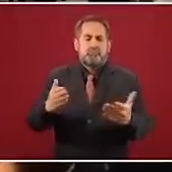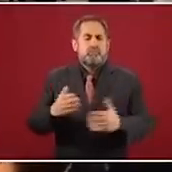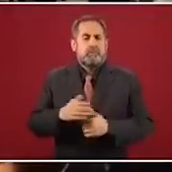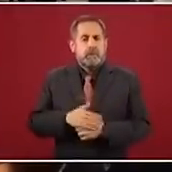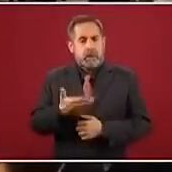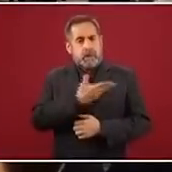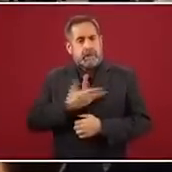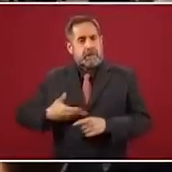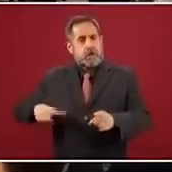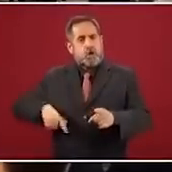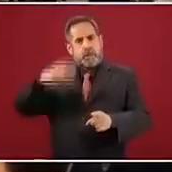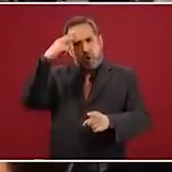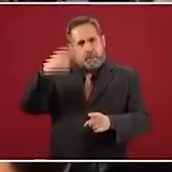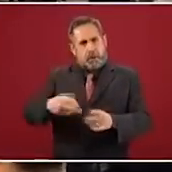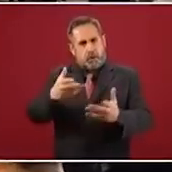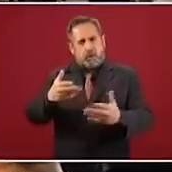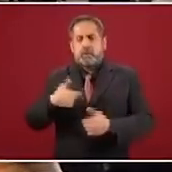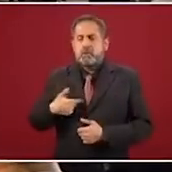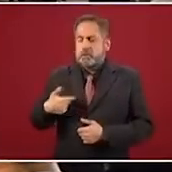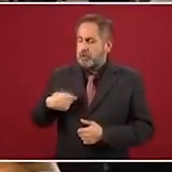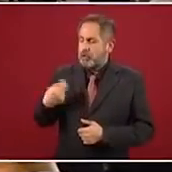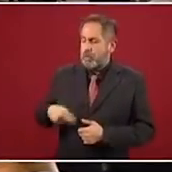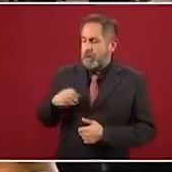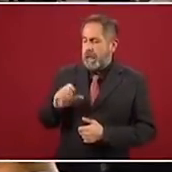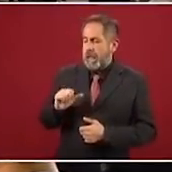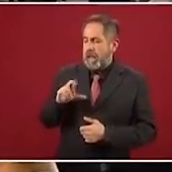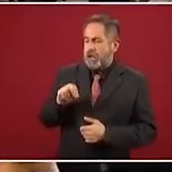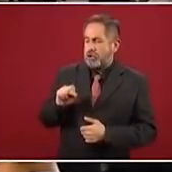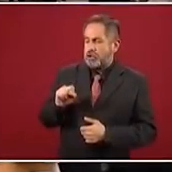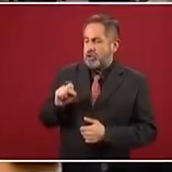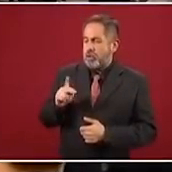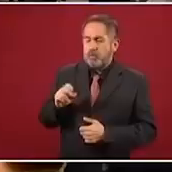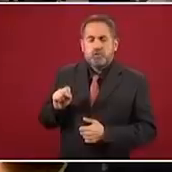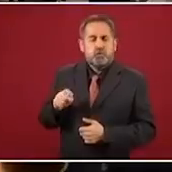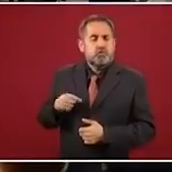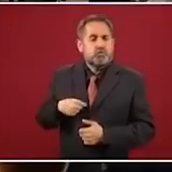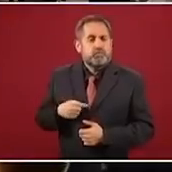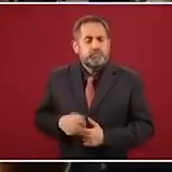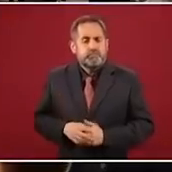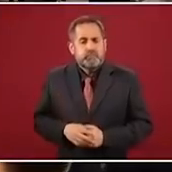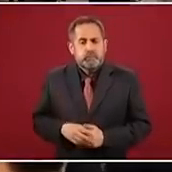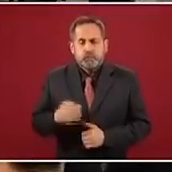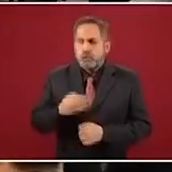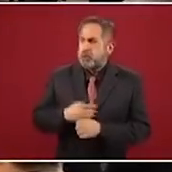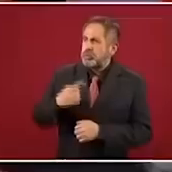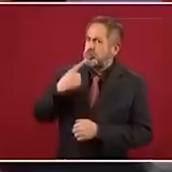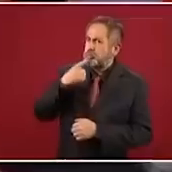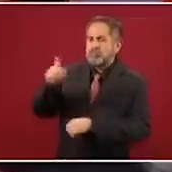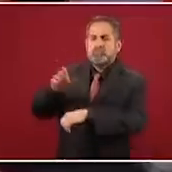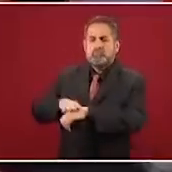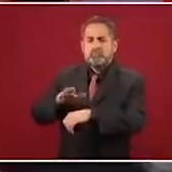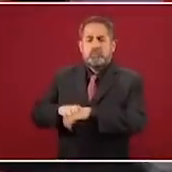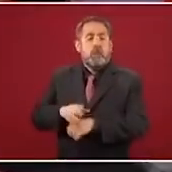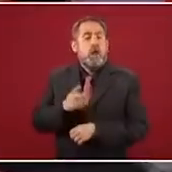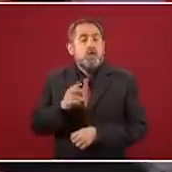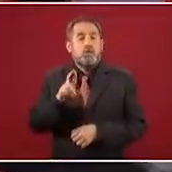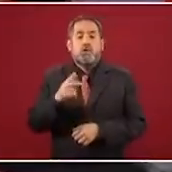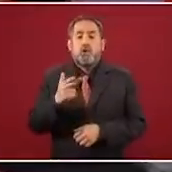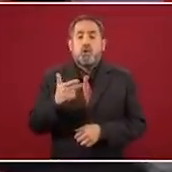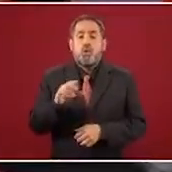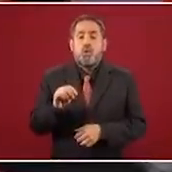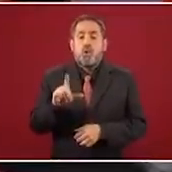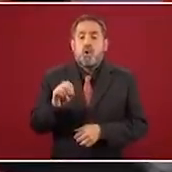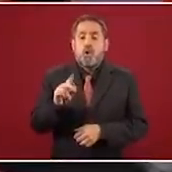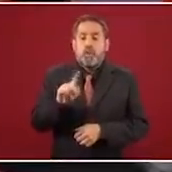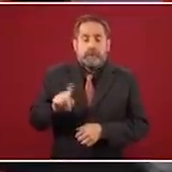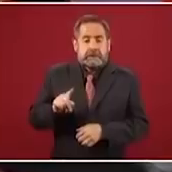Presidente del Gobierno de México, Carlos Pozos, del Lormolécula Oficial. Esta denuncia El doctor Hugo López-Gatell habla